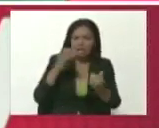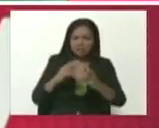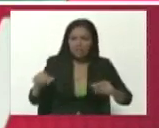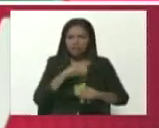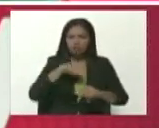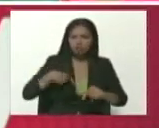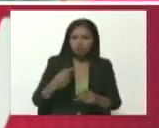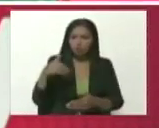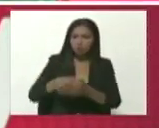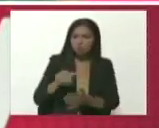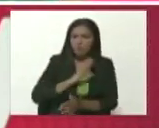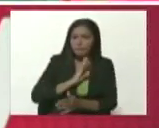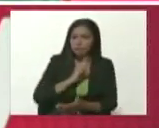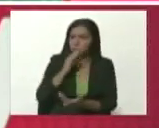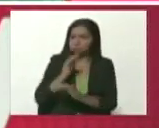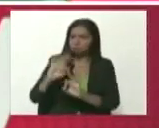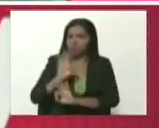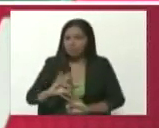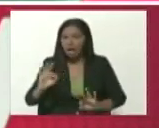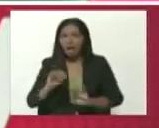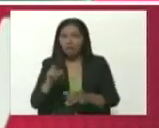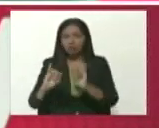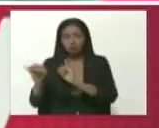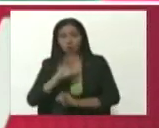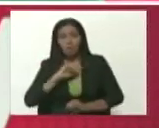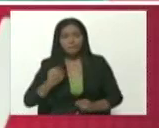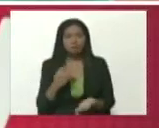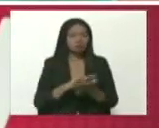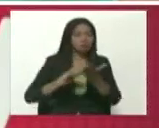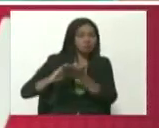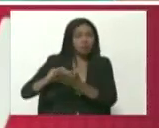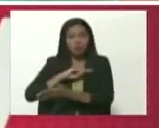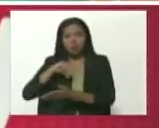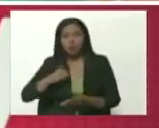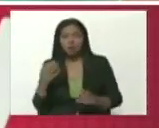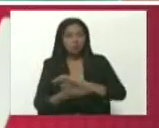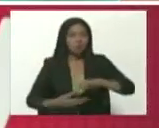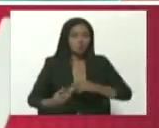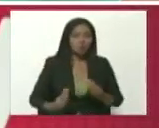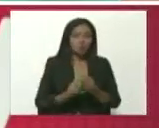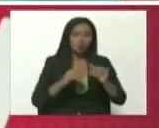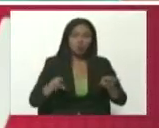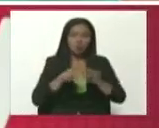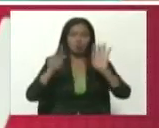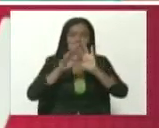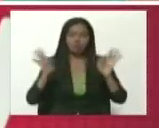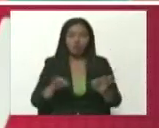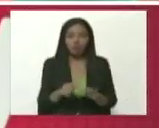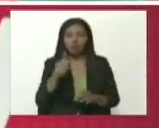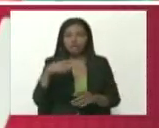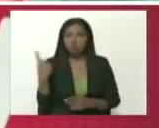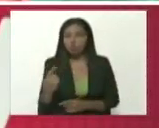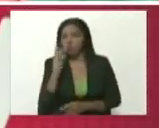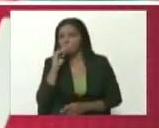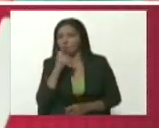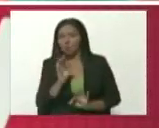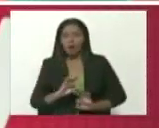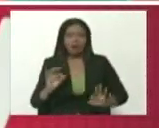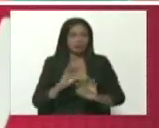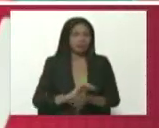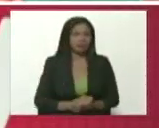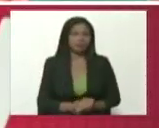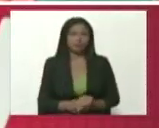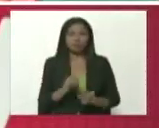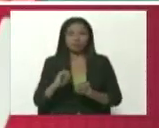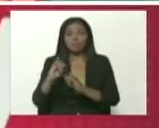territorio que no es asunto de él. Nosotros resolvemos nuestros problemas junto a usted. Usted no está solo, camarada presidente.